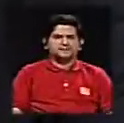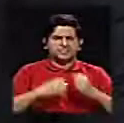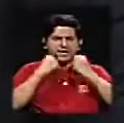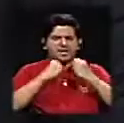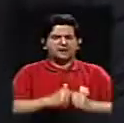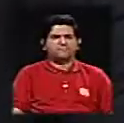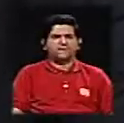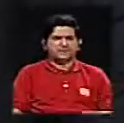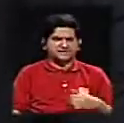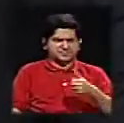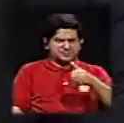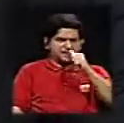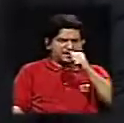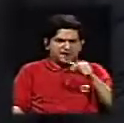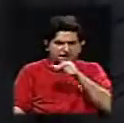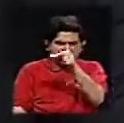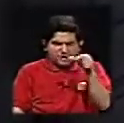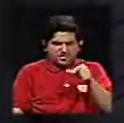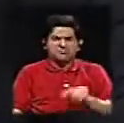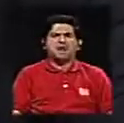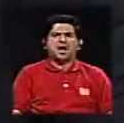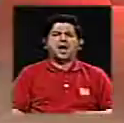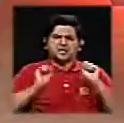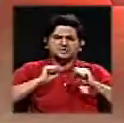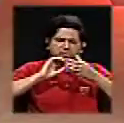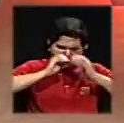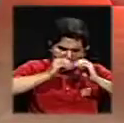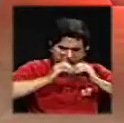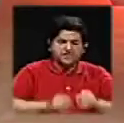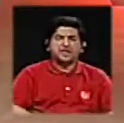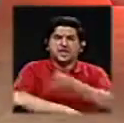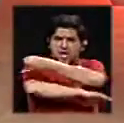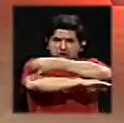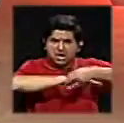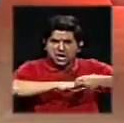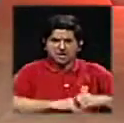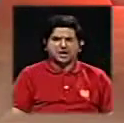están calculados y que la ingeniería es capaz de prever los fenómenos.